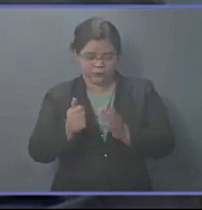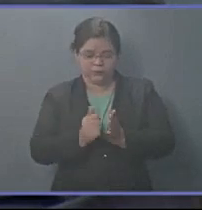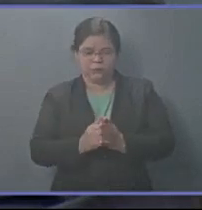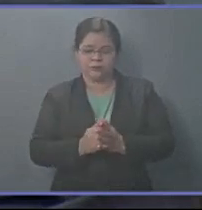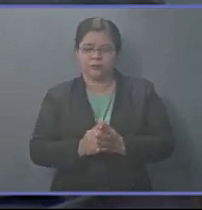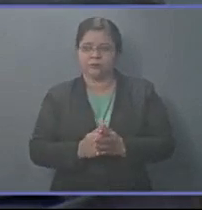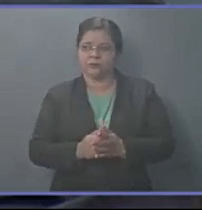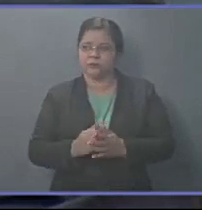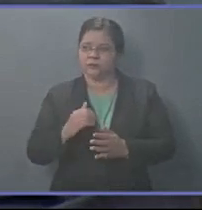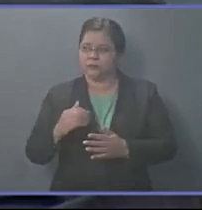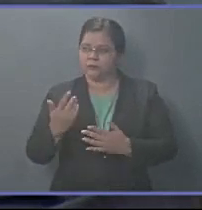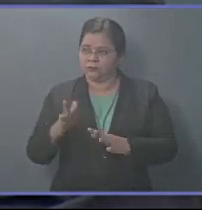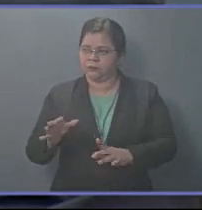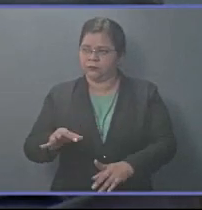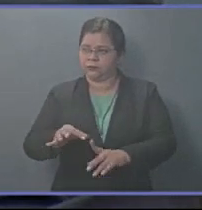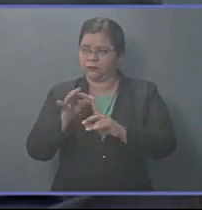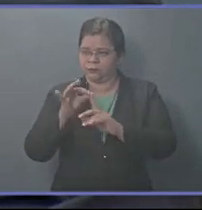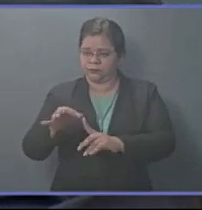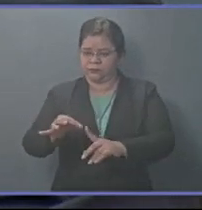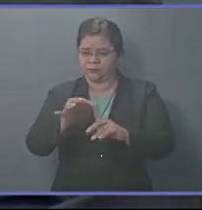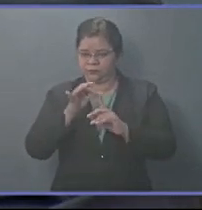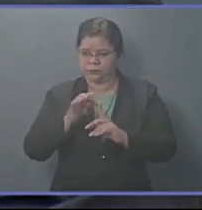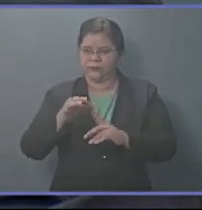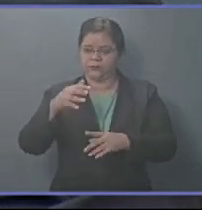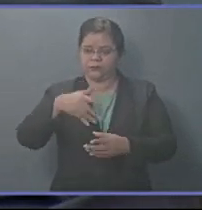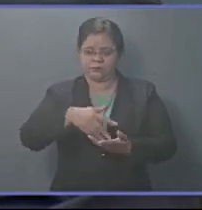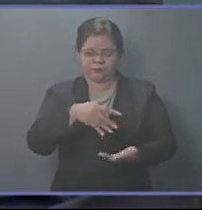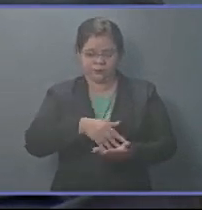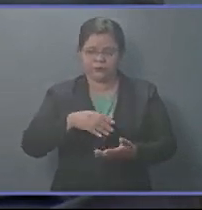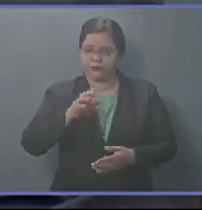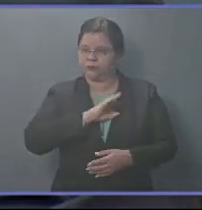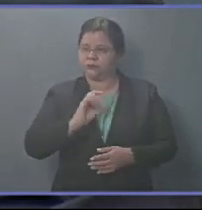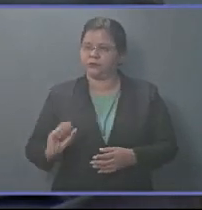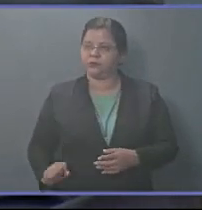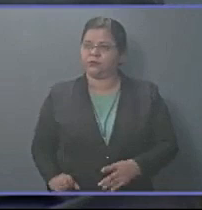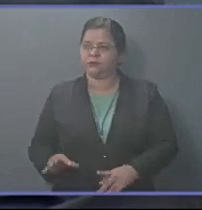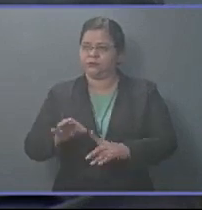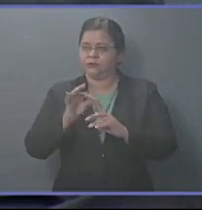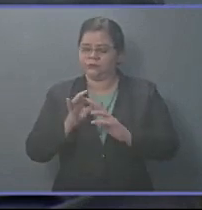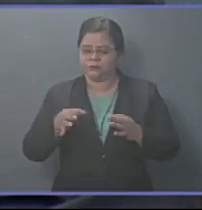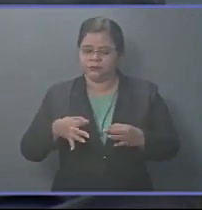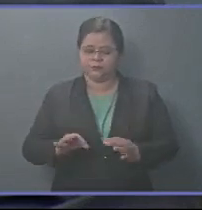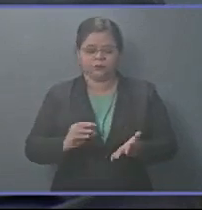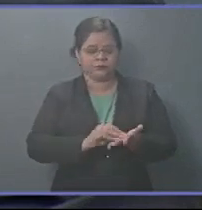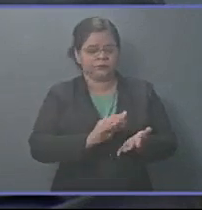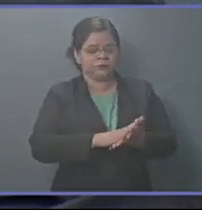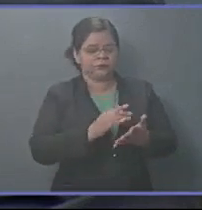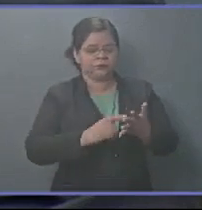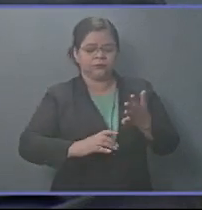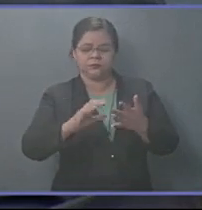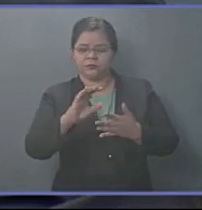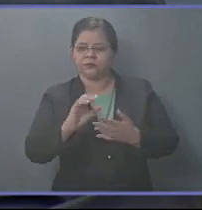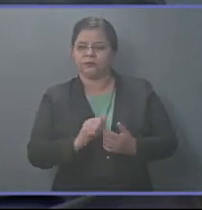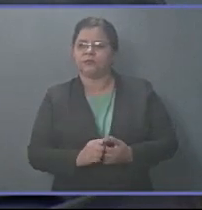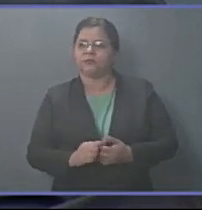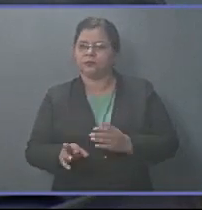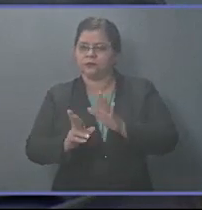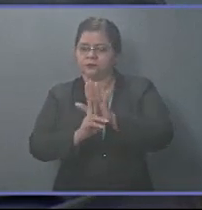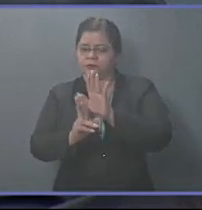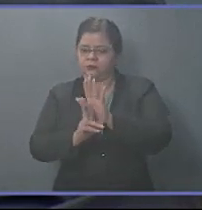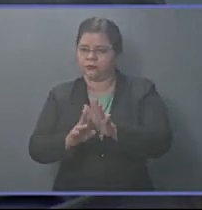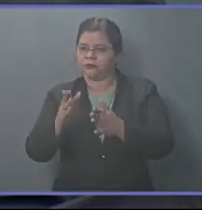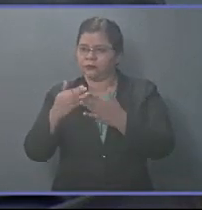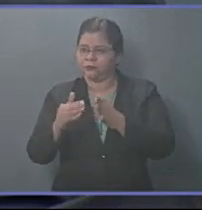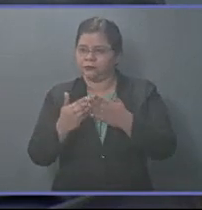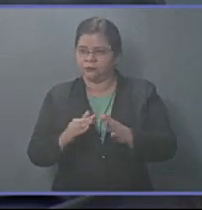efectos por el pueblo electo por el pueblo salvadoreño en la forma prescrita por la constitución representante